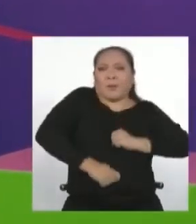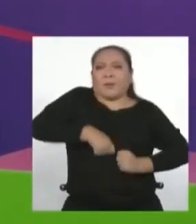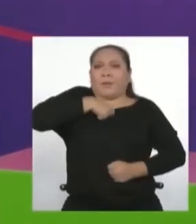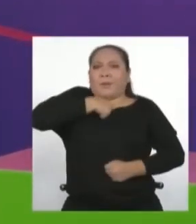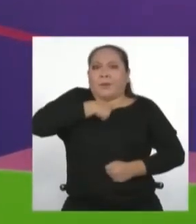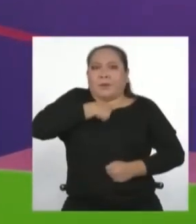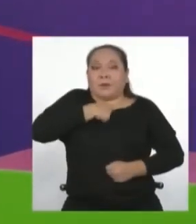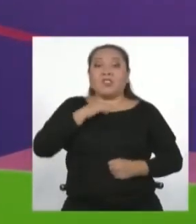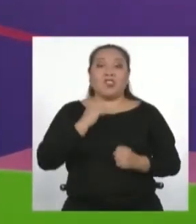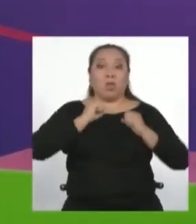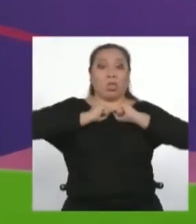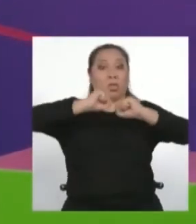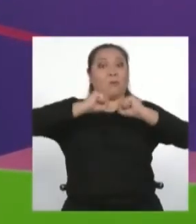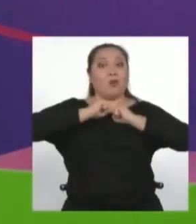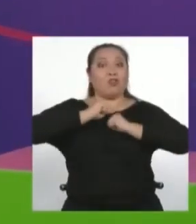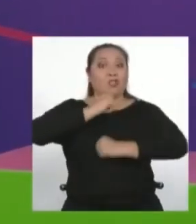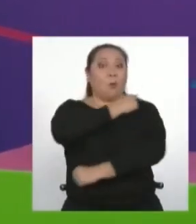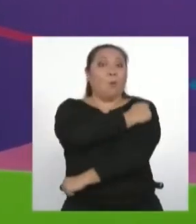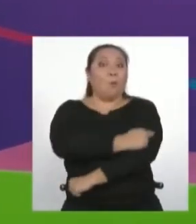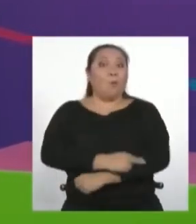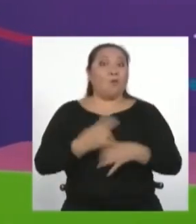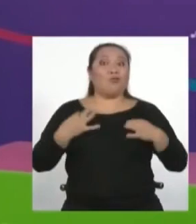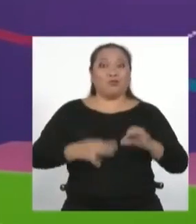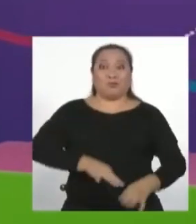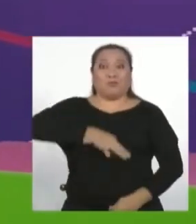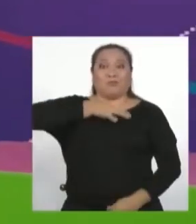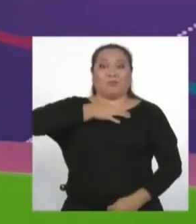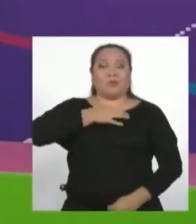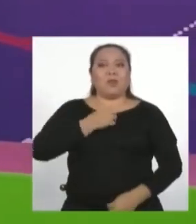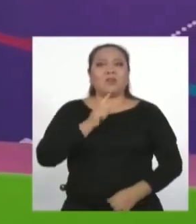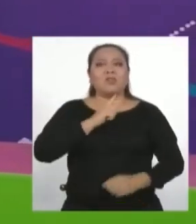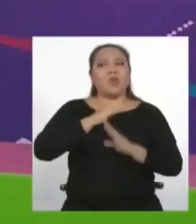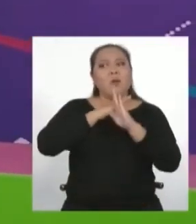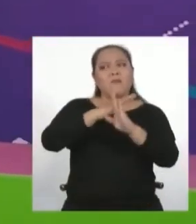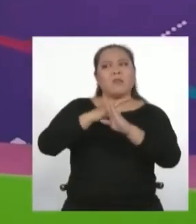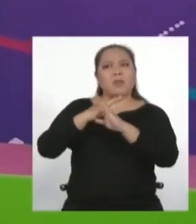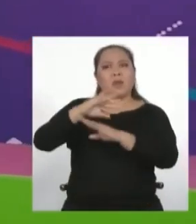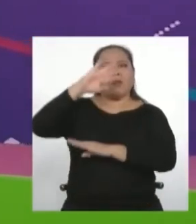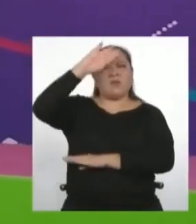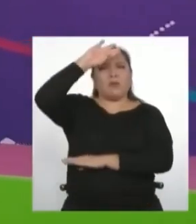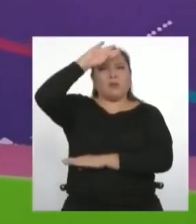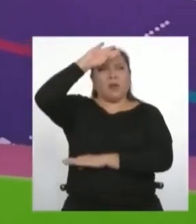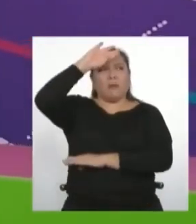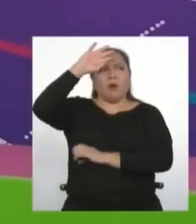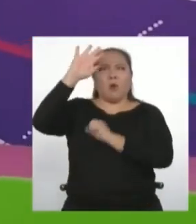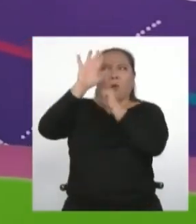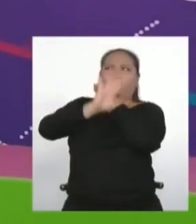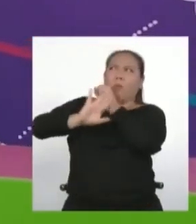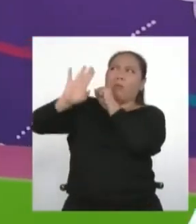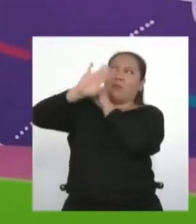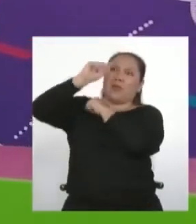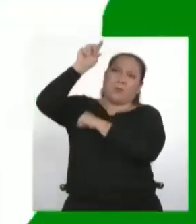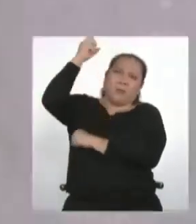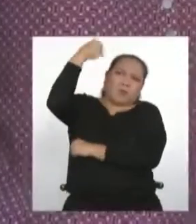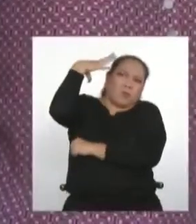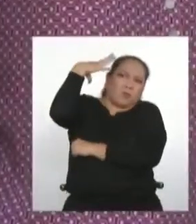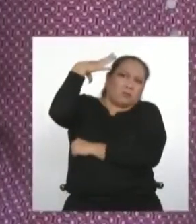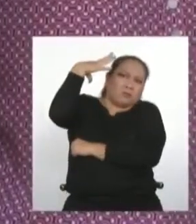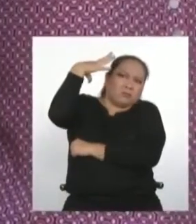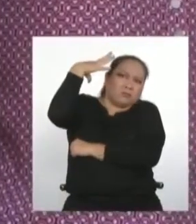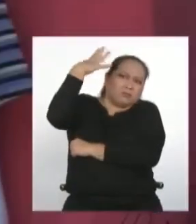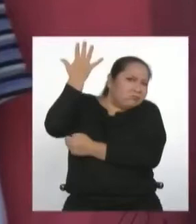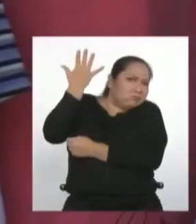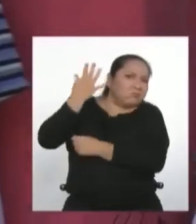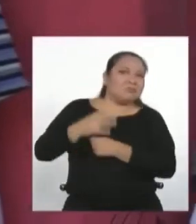pongo un buzo. ¿Y qué pasa si quiero evitar enfermarme? ¿O si quiero protegerme del sol?